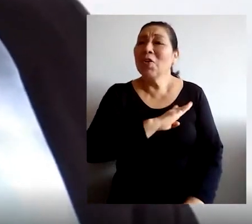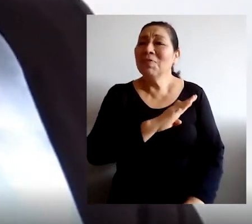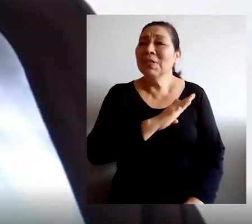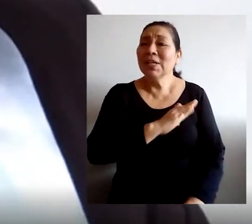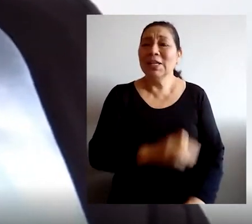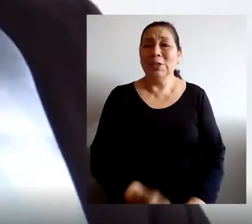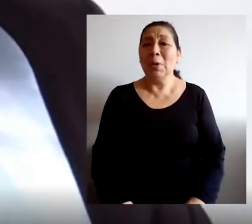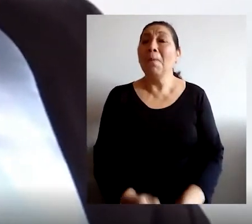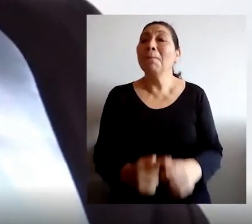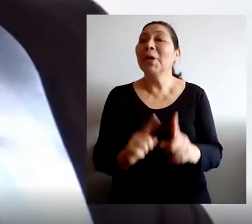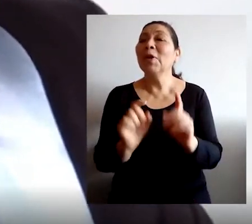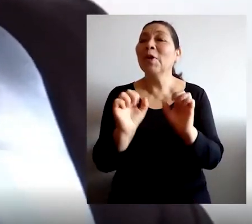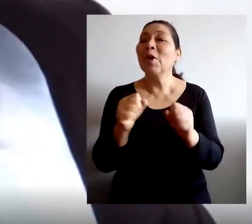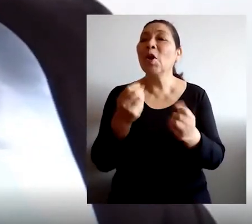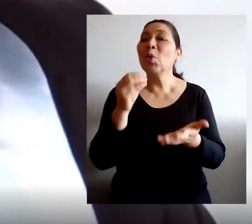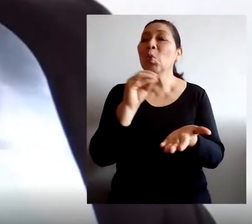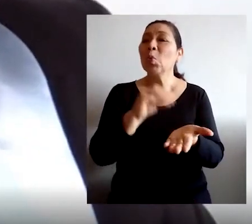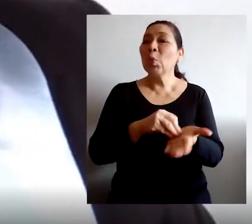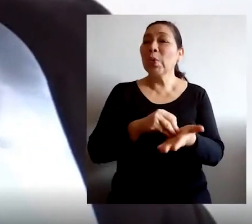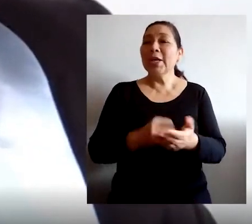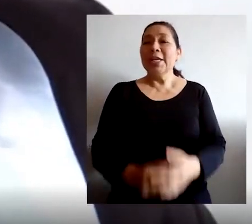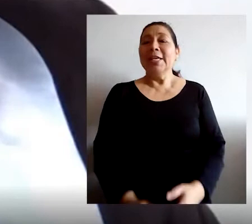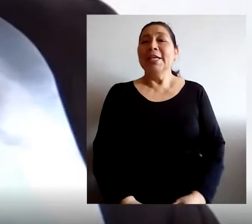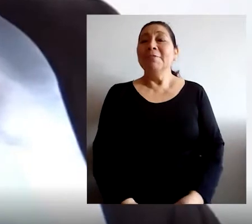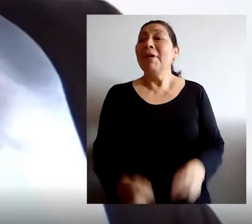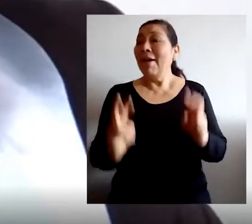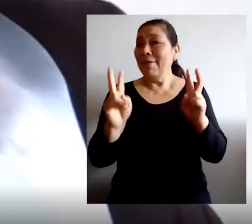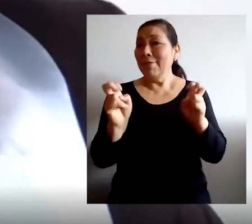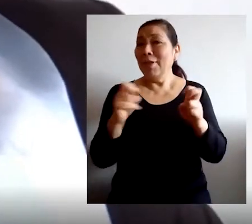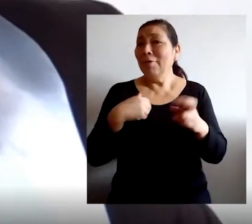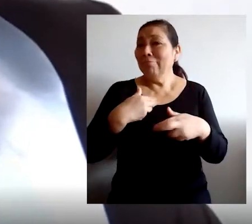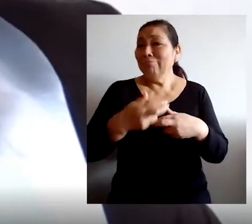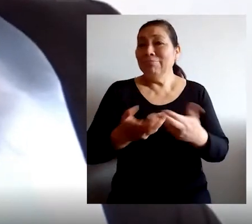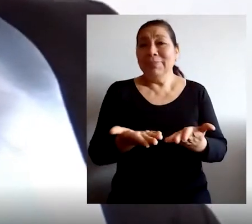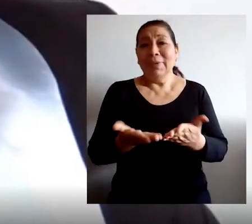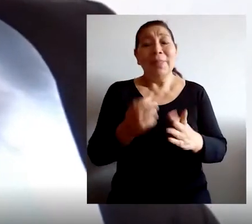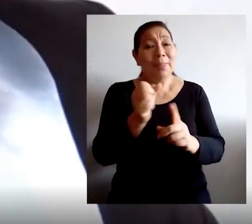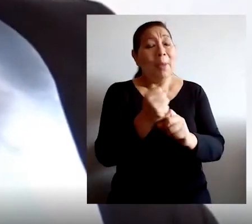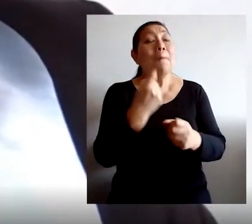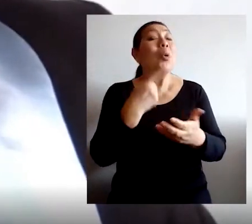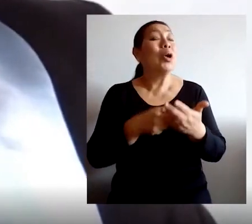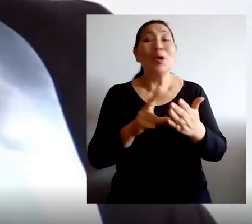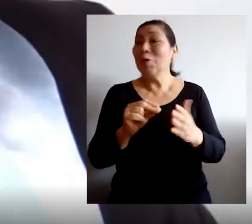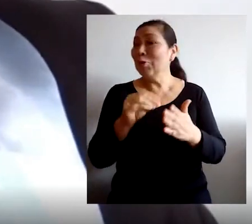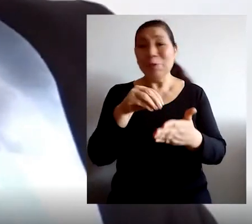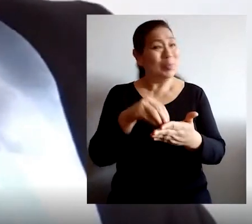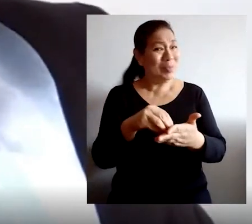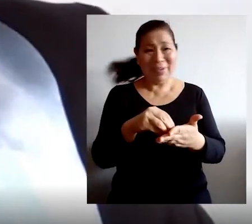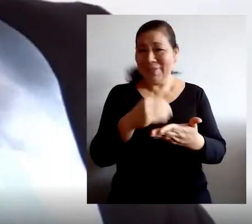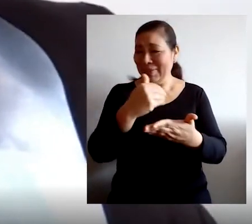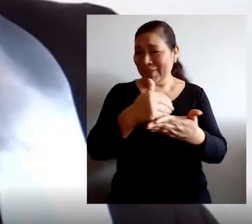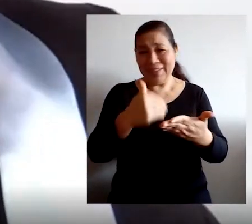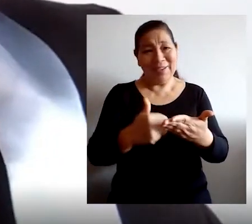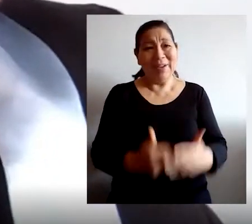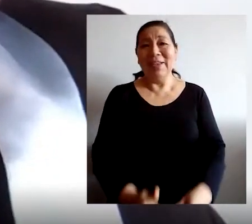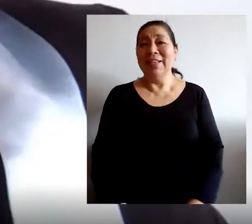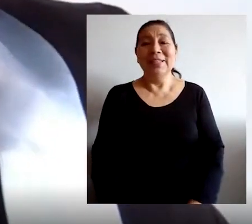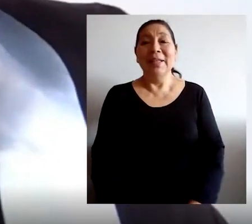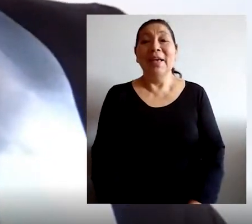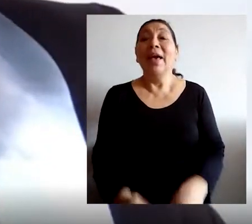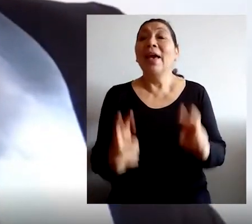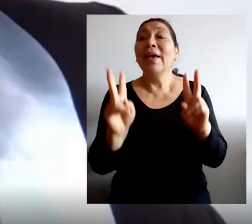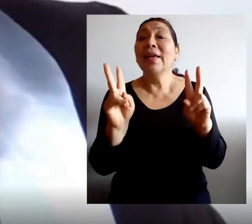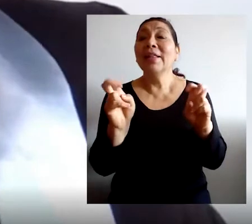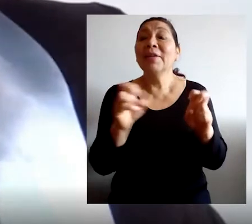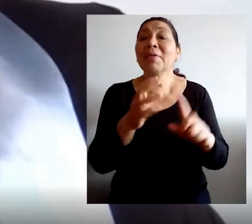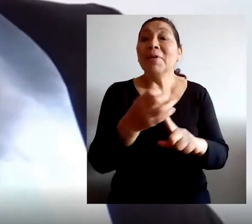confiscación. Precisamos nuevamente que abordamos el tema de la improcedencia de la demanda porque no se cumple con los presupuestos procesales. El